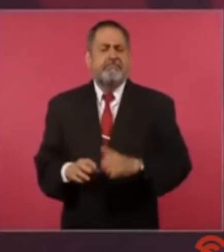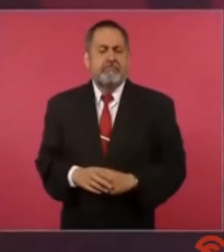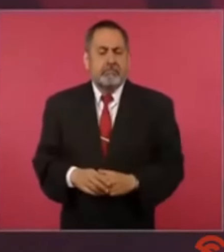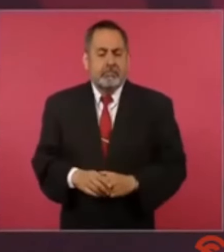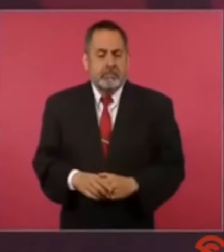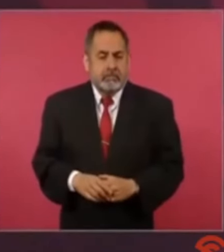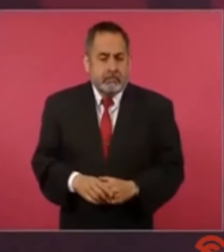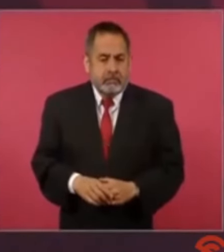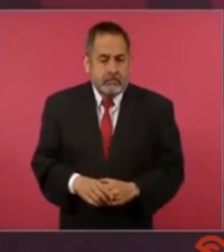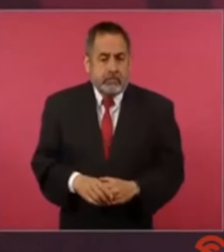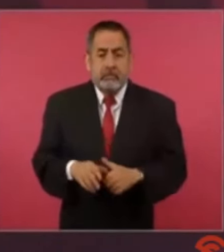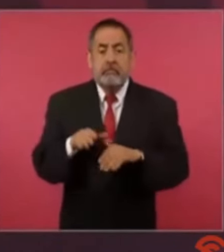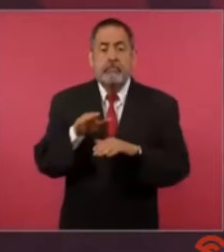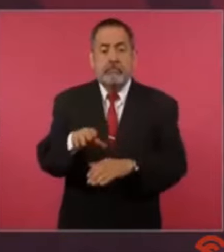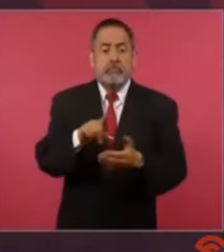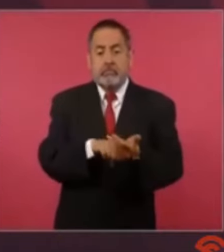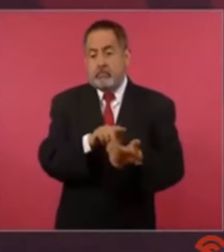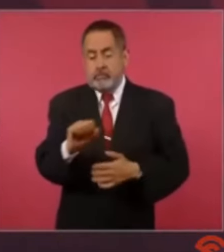En cuanto a agua,